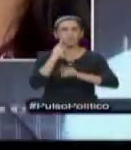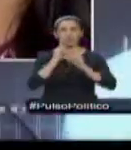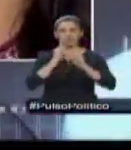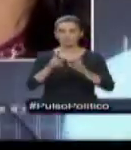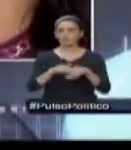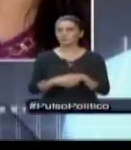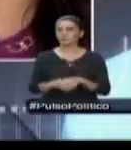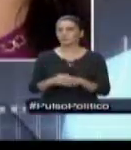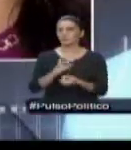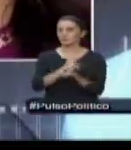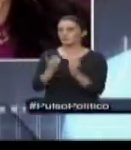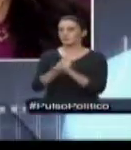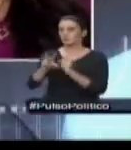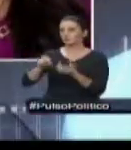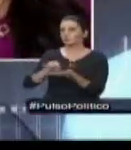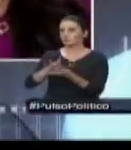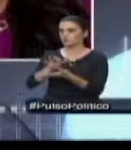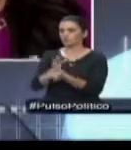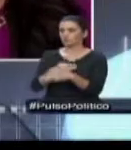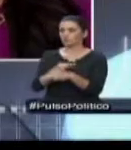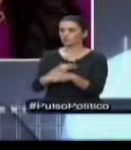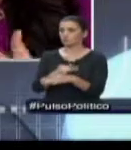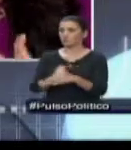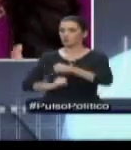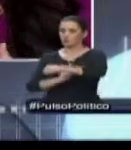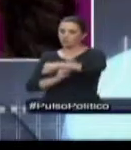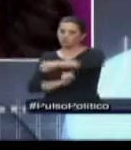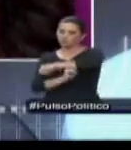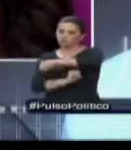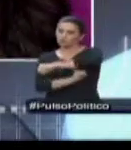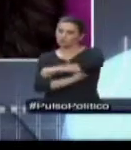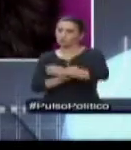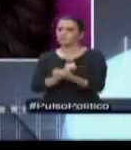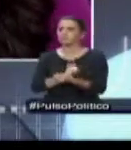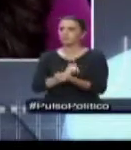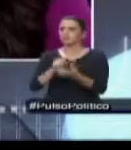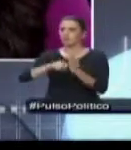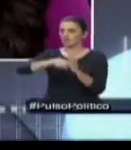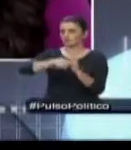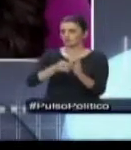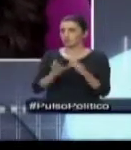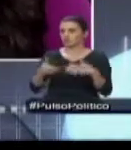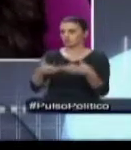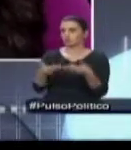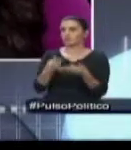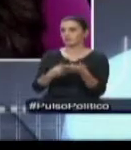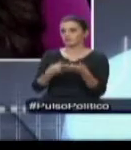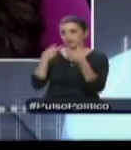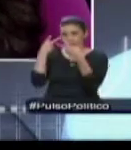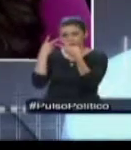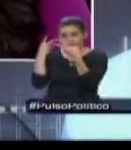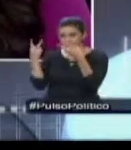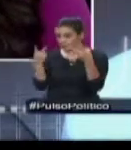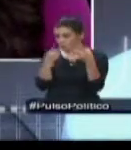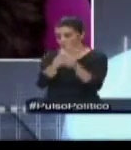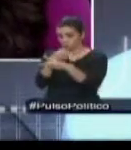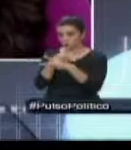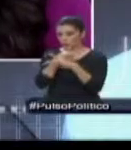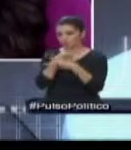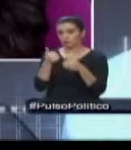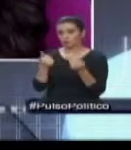bueno la enmienda no elimina la función fundamental primordial de la contraloría general del estado que es velar por el buen uso de los recursos públicos